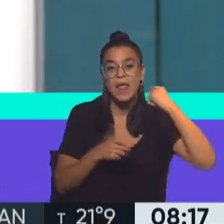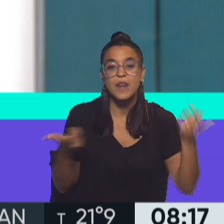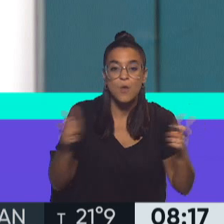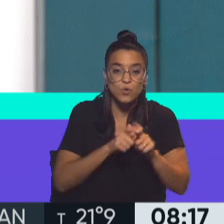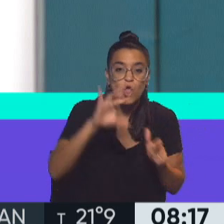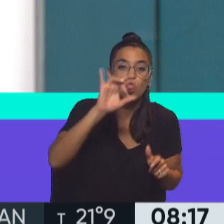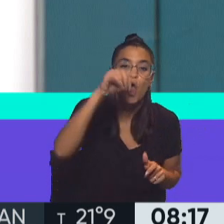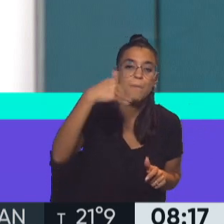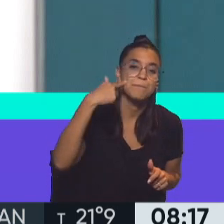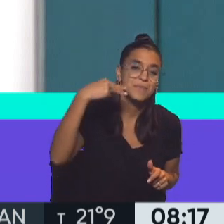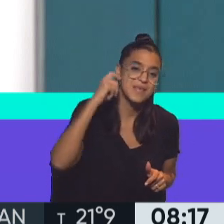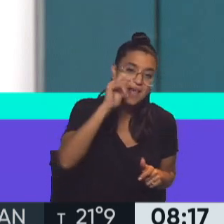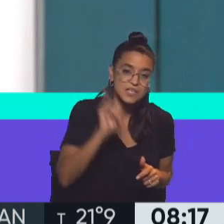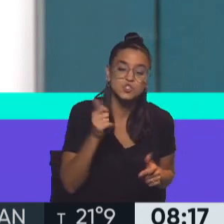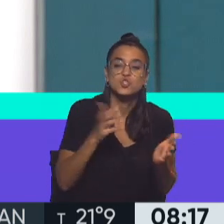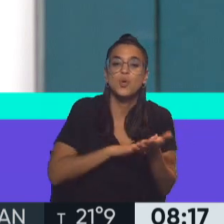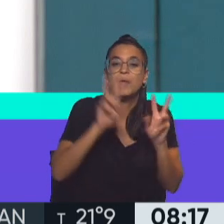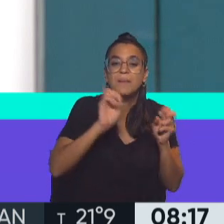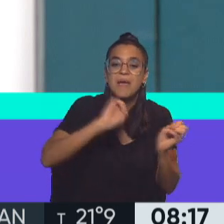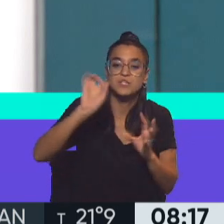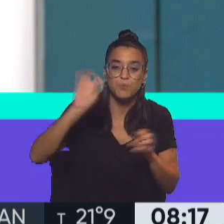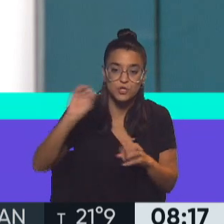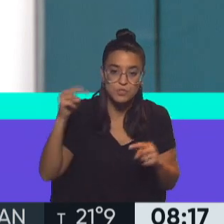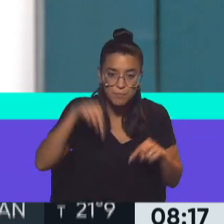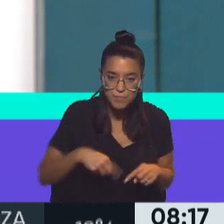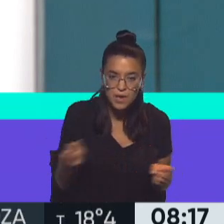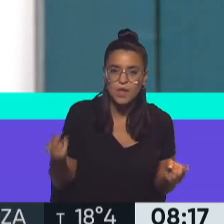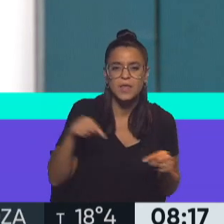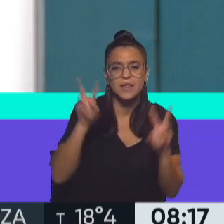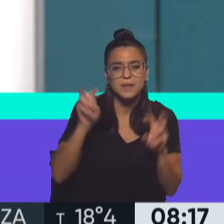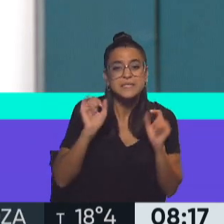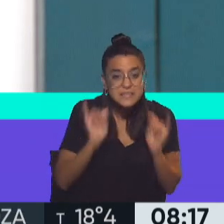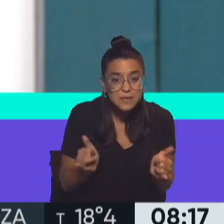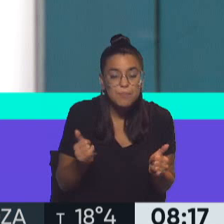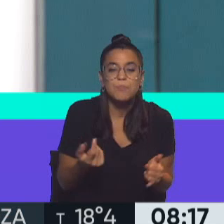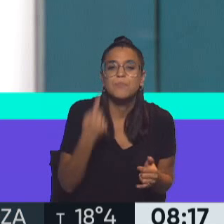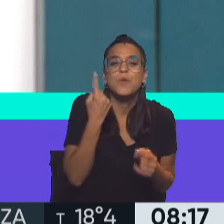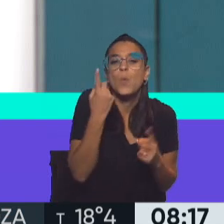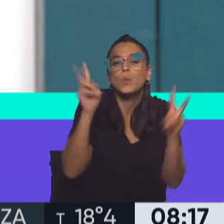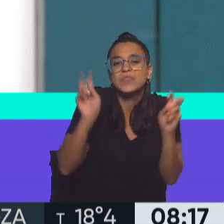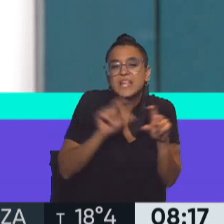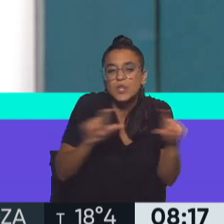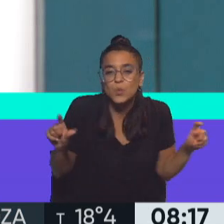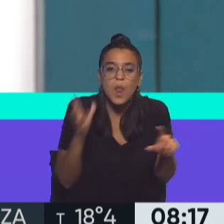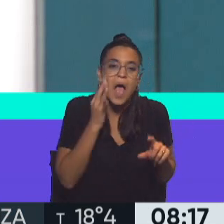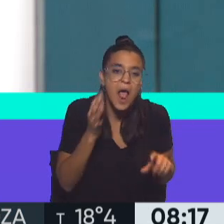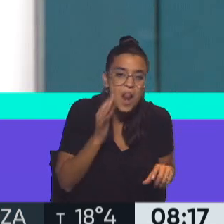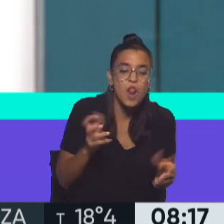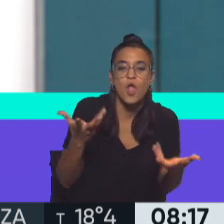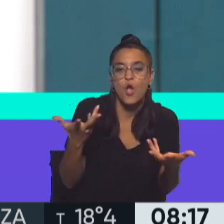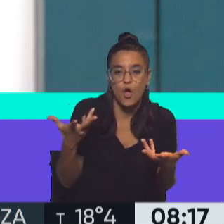Julián Domínguez a propósito del esquema de exportaciones, pero no lo vamos a meter ahora en ese tema, pero sí por lo menos un título de una misión